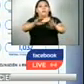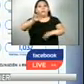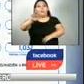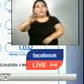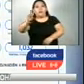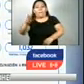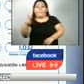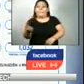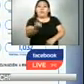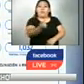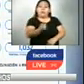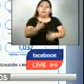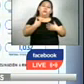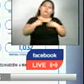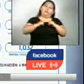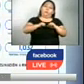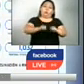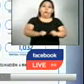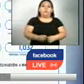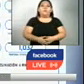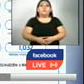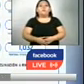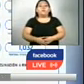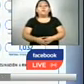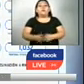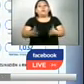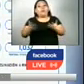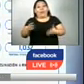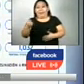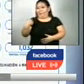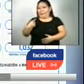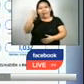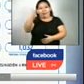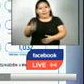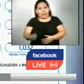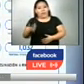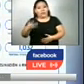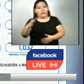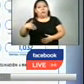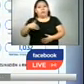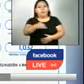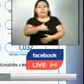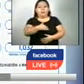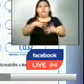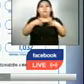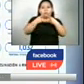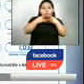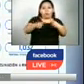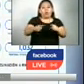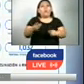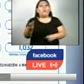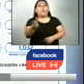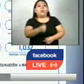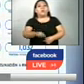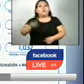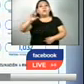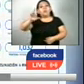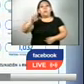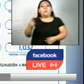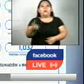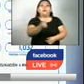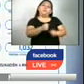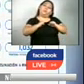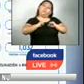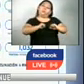3.832 salvadoreños han fallecido por esta enfermedad. Solo en las últimas horas, el Ministerio de Salud reportó la muerte de 3 personas